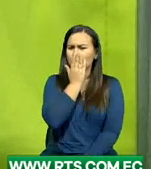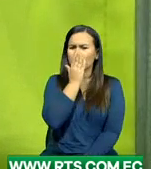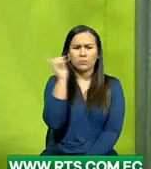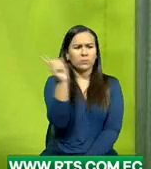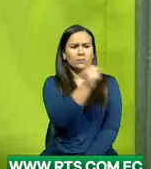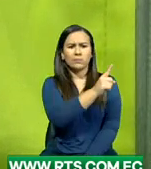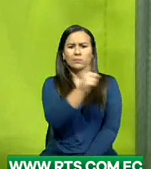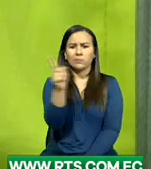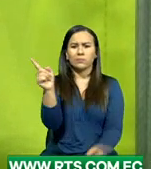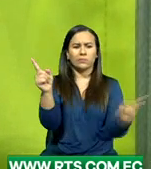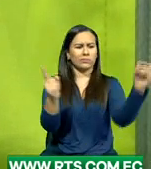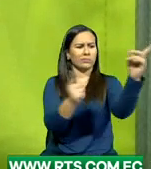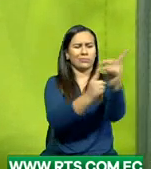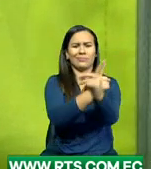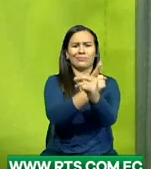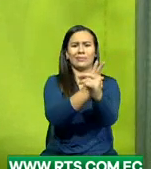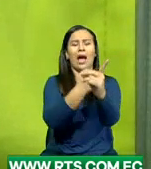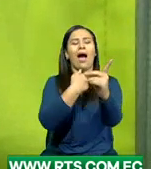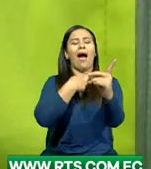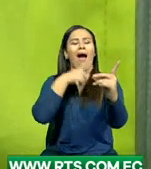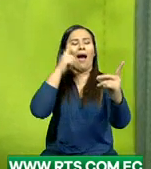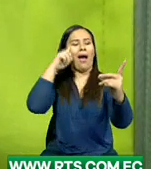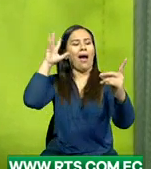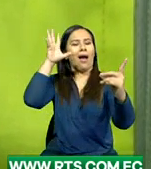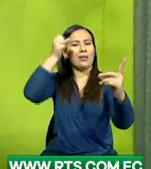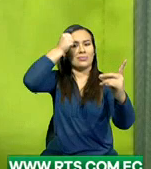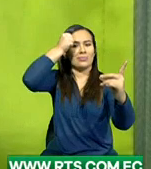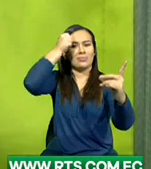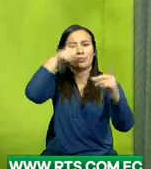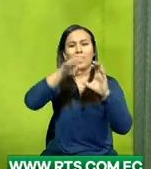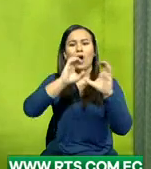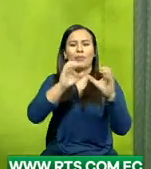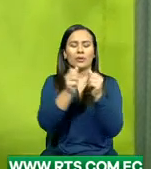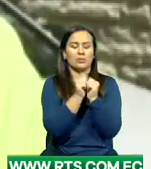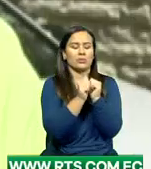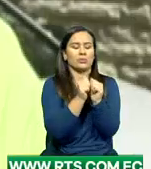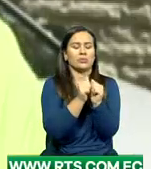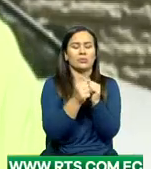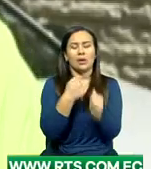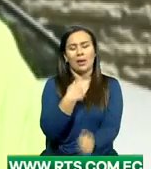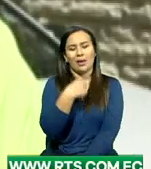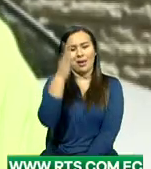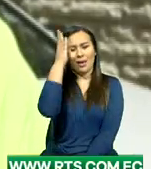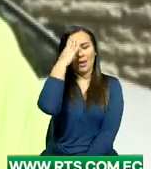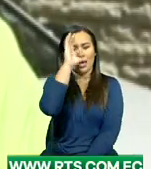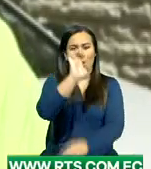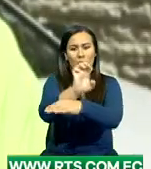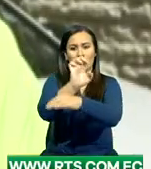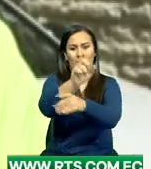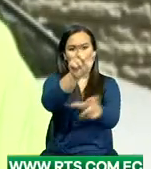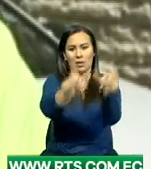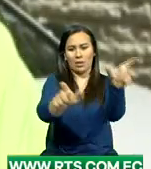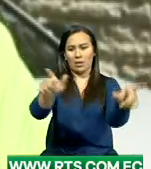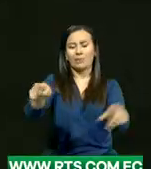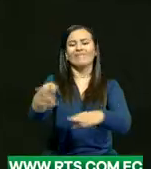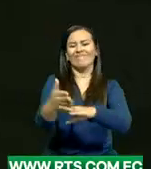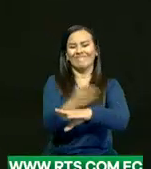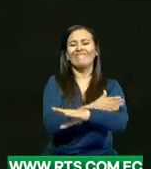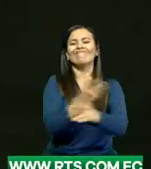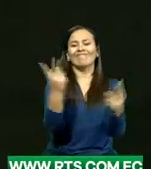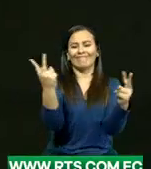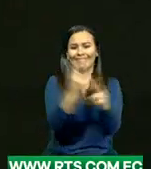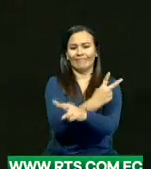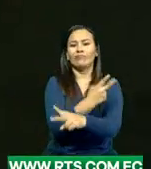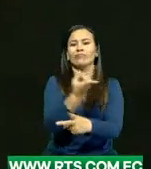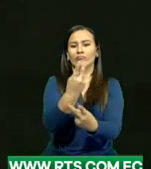artimañas entre ellos y comunicándose todo el tiempo por teléfono. Son ecuatorianos, registran antecedentes. Incluso uno